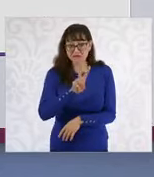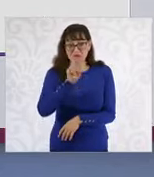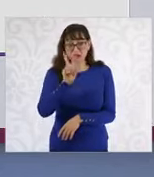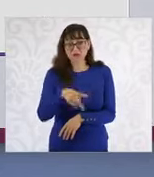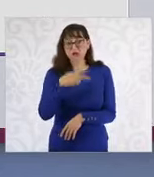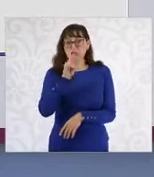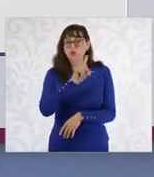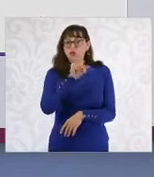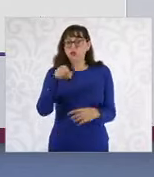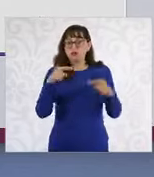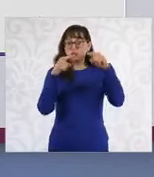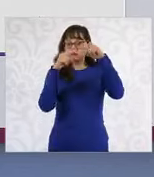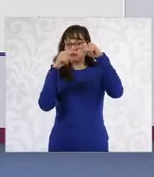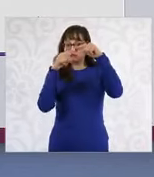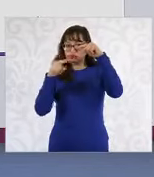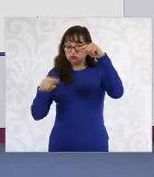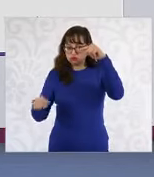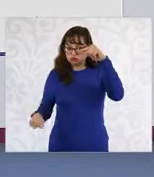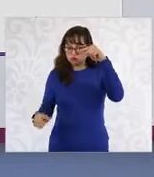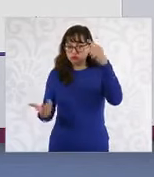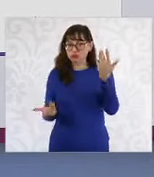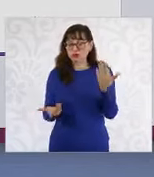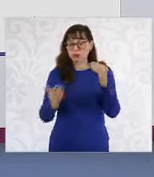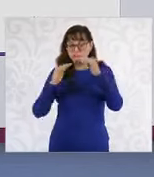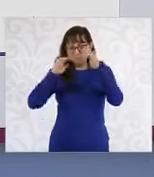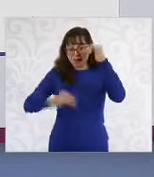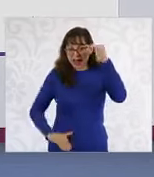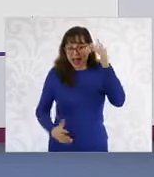Pero después hay una disminución.